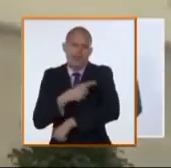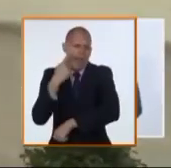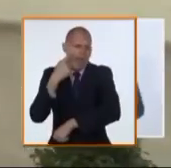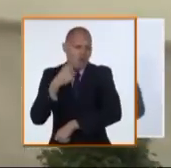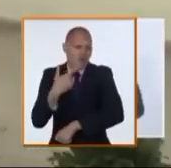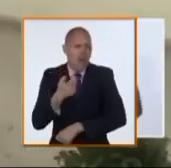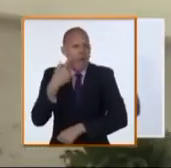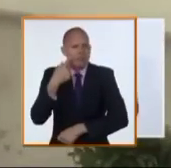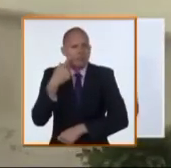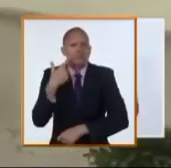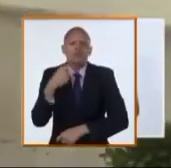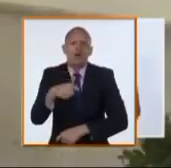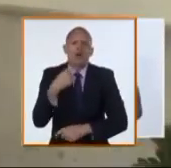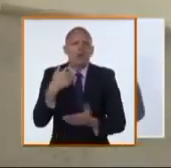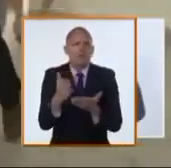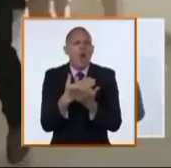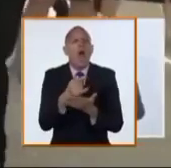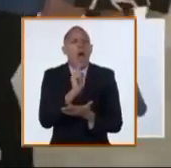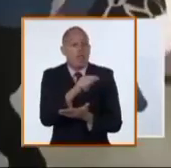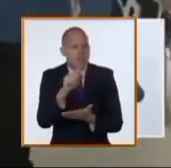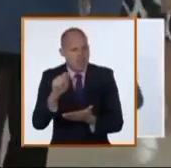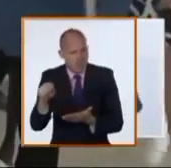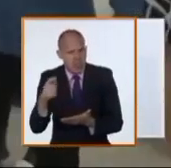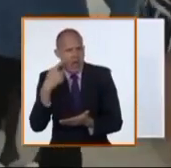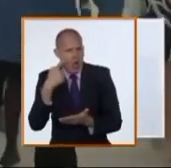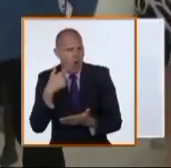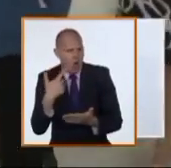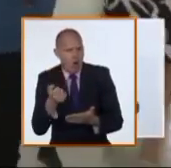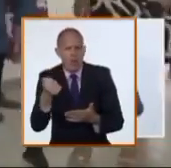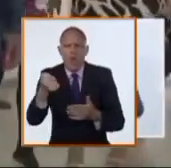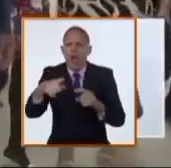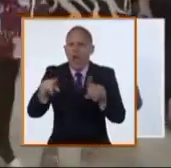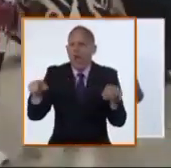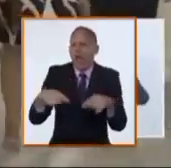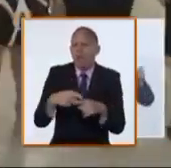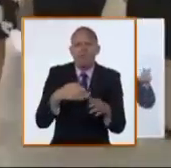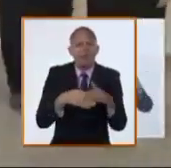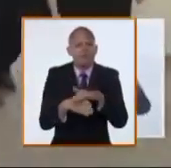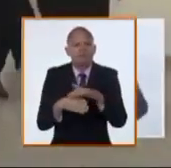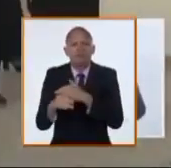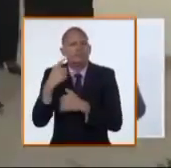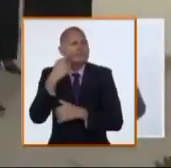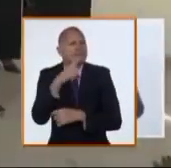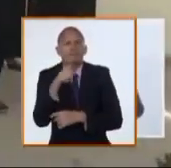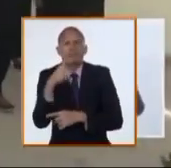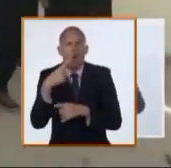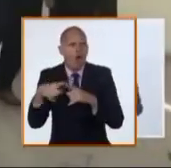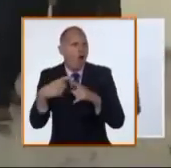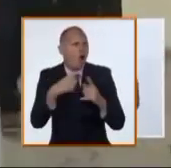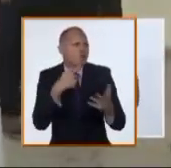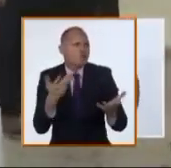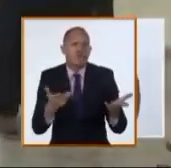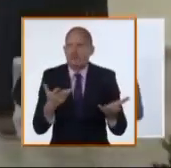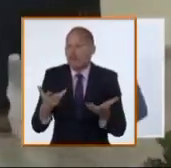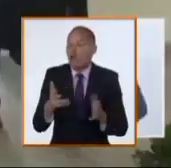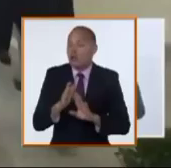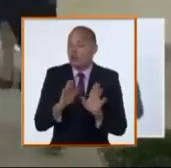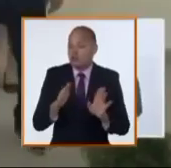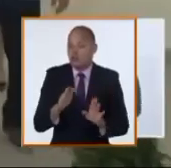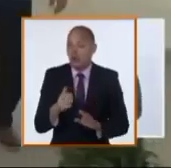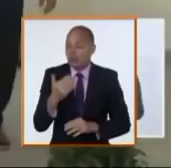disponibilidad de base material de estudio y organización de aulas y otras áreas docentes frutos de un trabajo